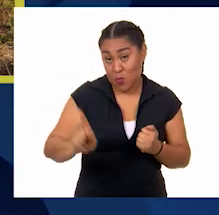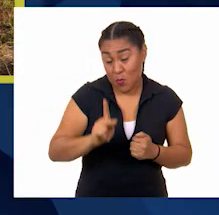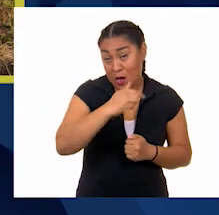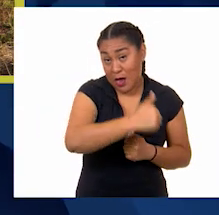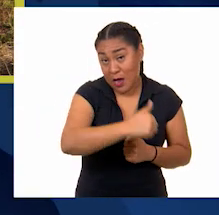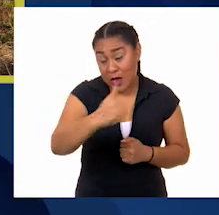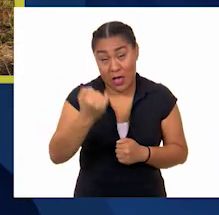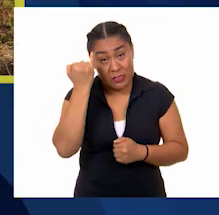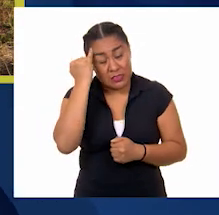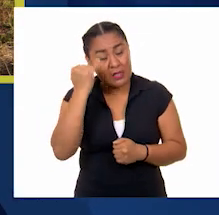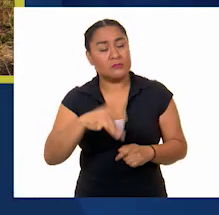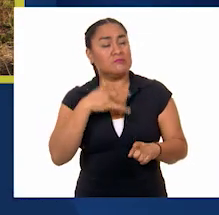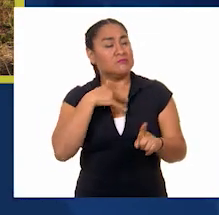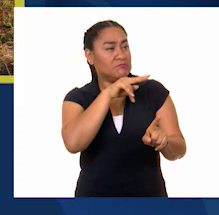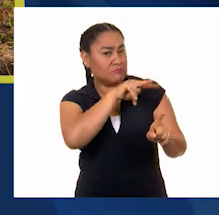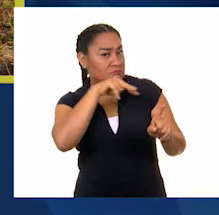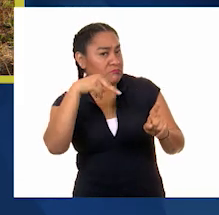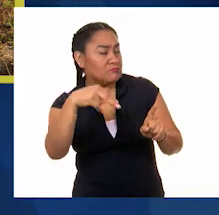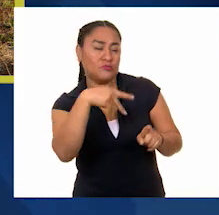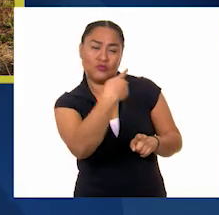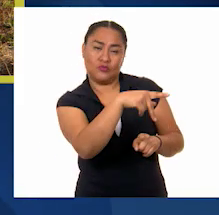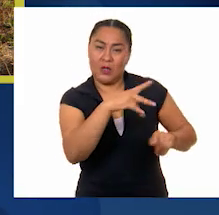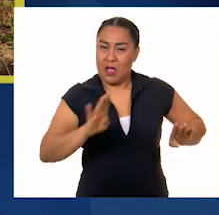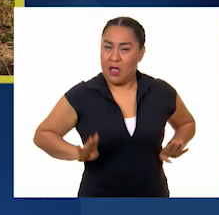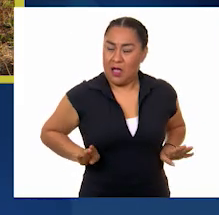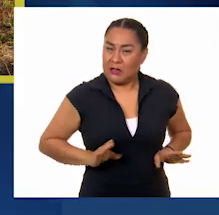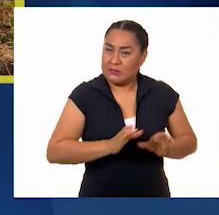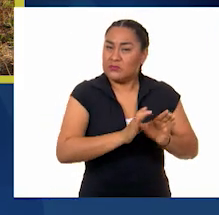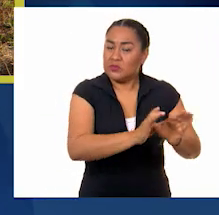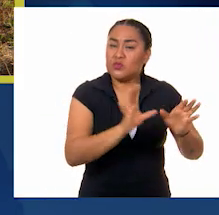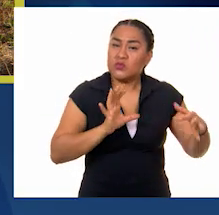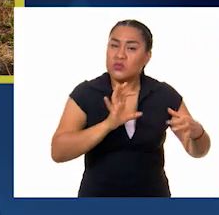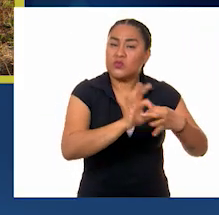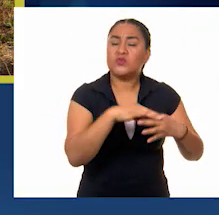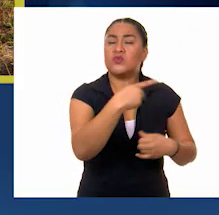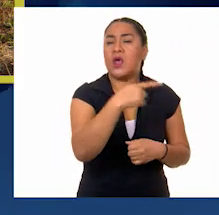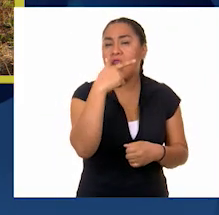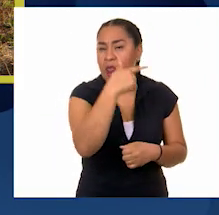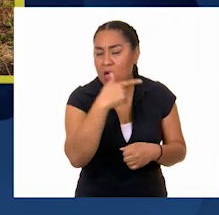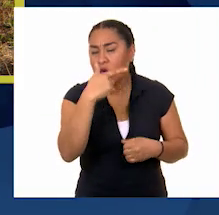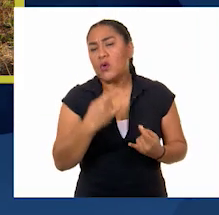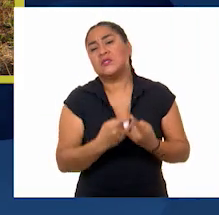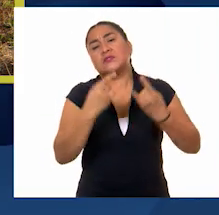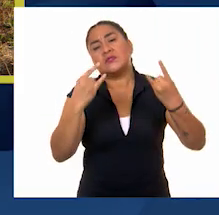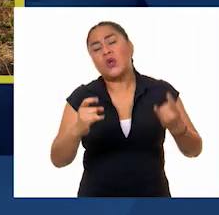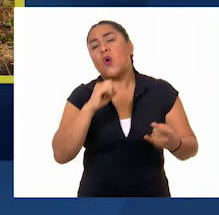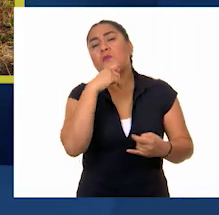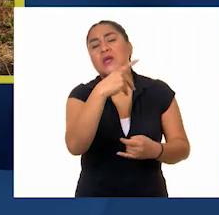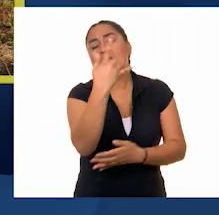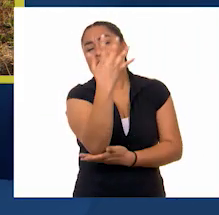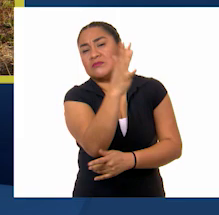tiene una cosmovisión particular relacionada con su lengua, su historia y su medio natural.